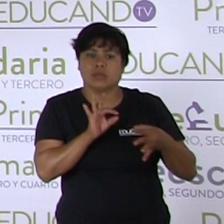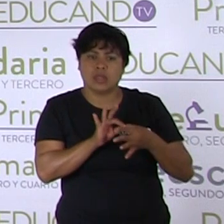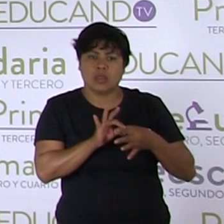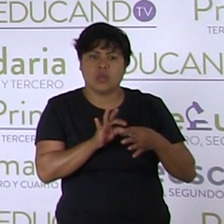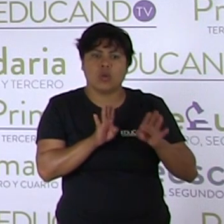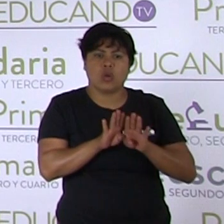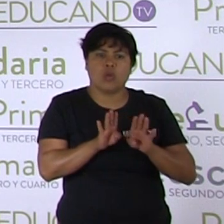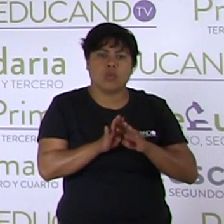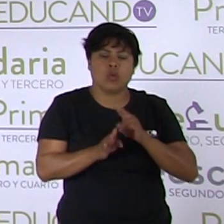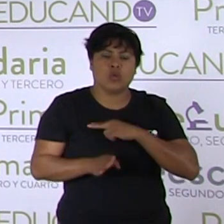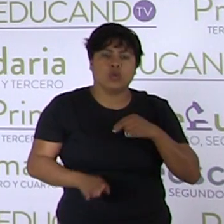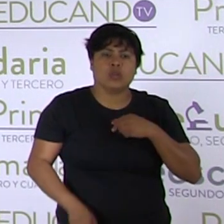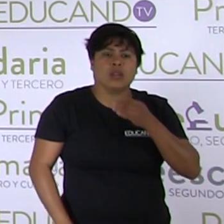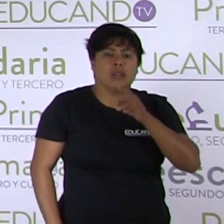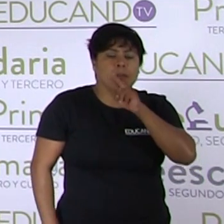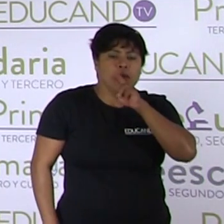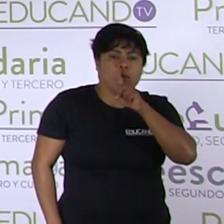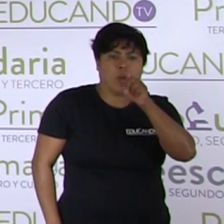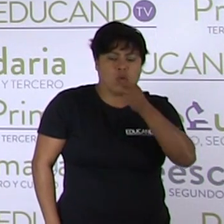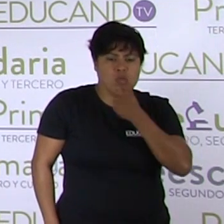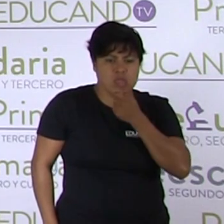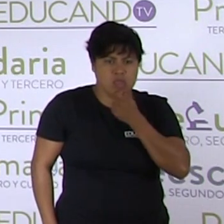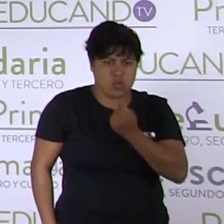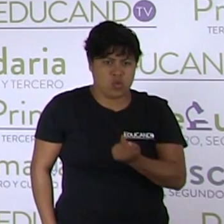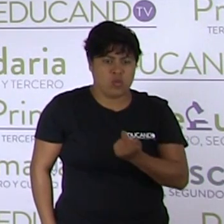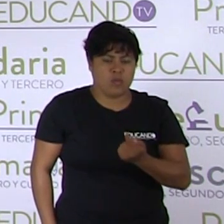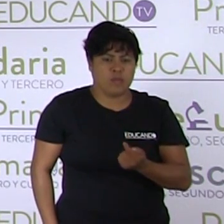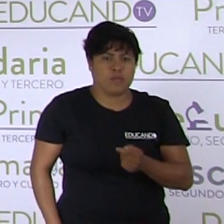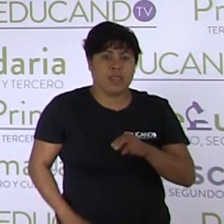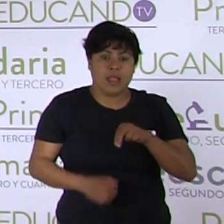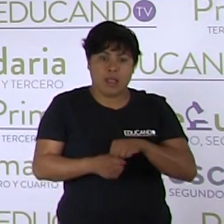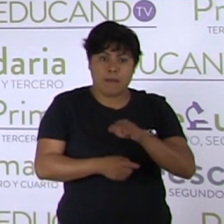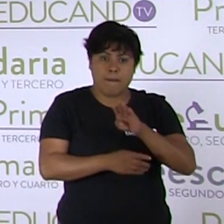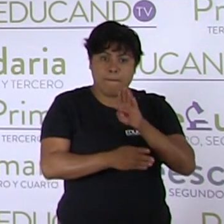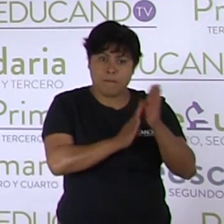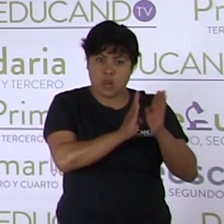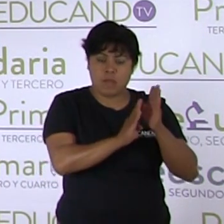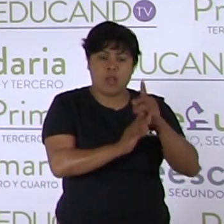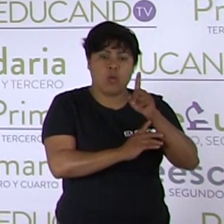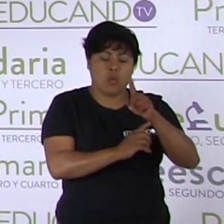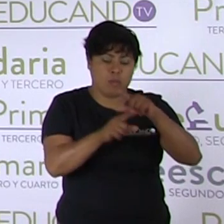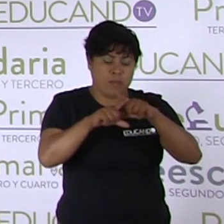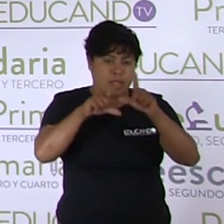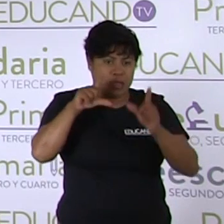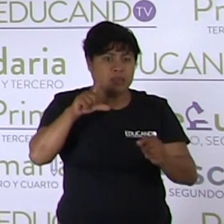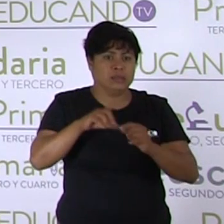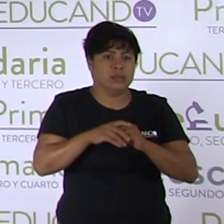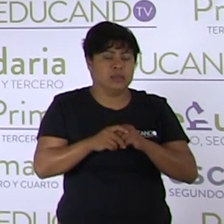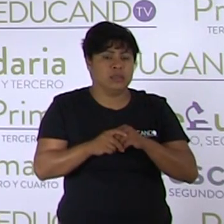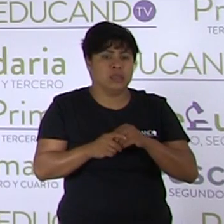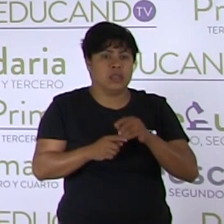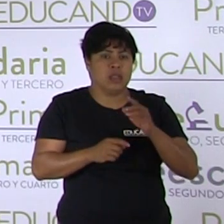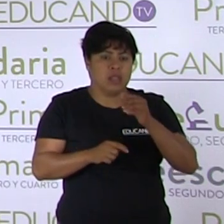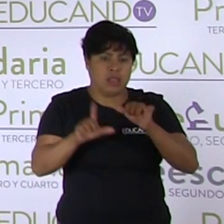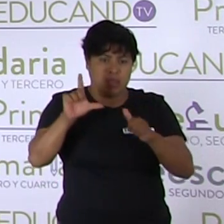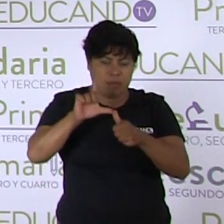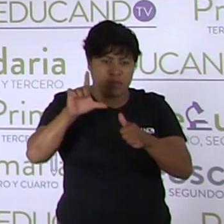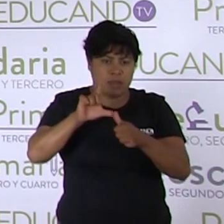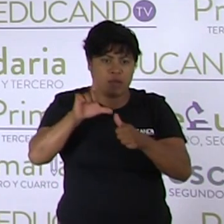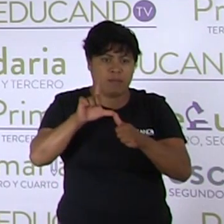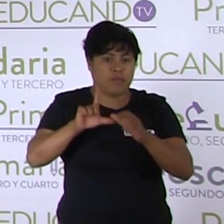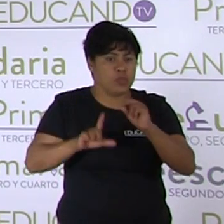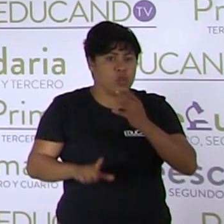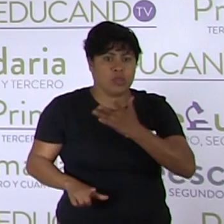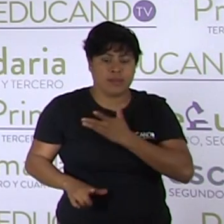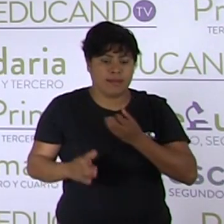que le preocuparía a un niño, ¿sí?, en Bolivia, un país de América Latina que no